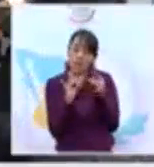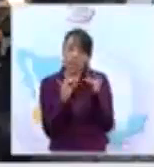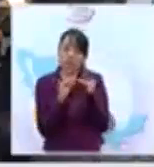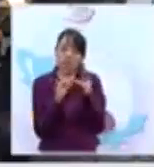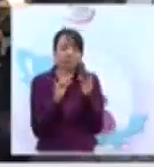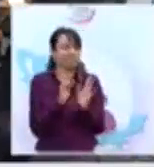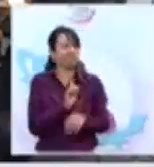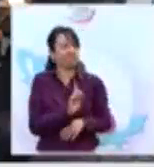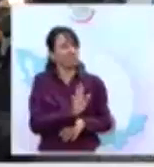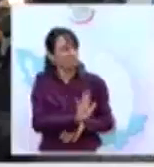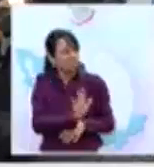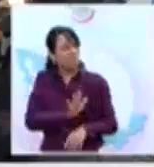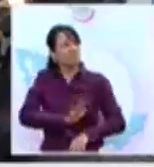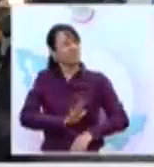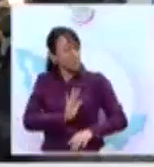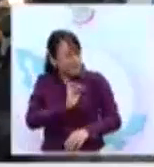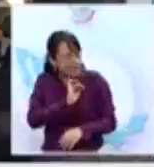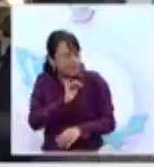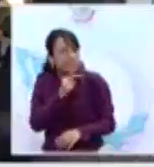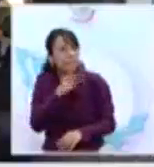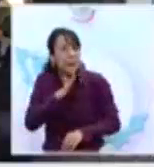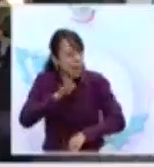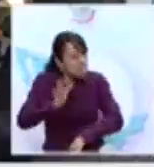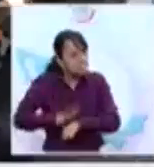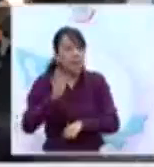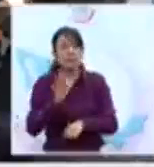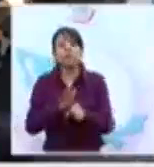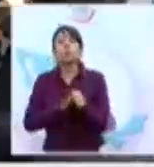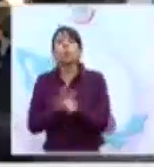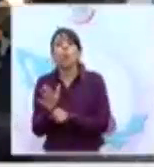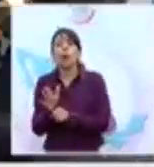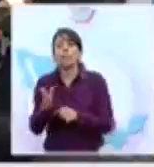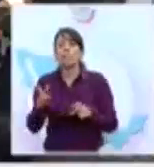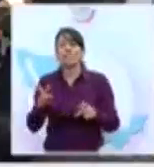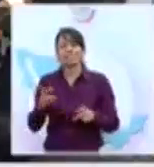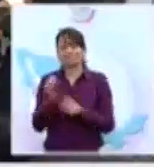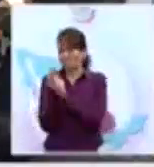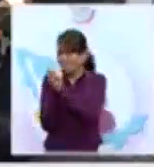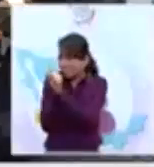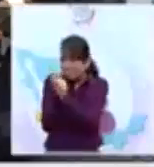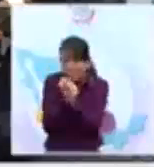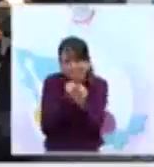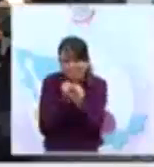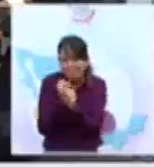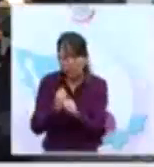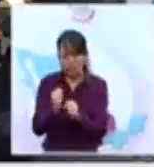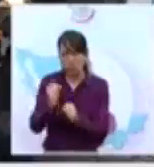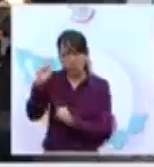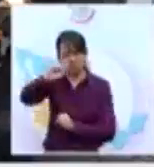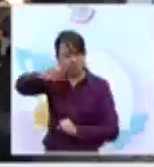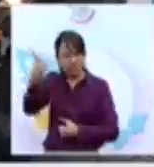conceptualización objetiva, académica, científica, técnica, de lo que entendemos por política social,